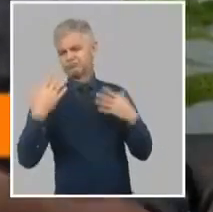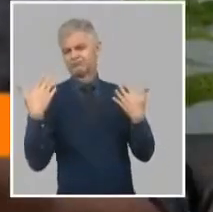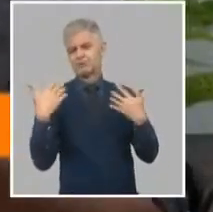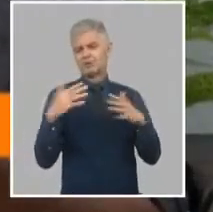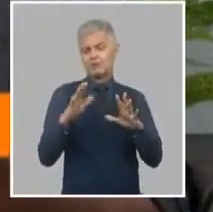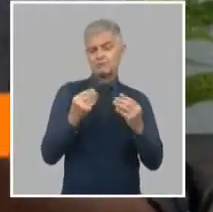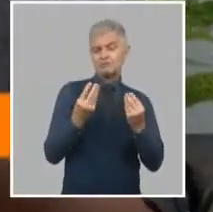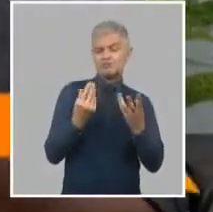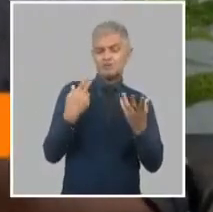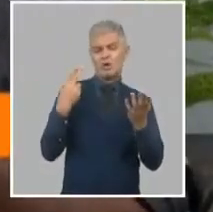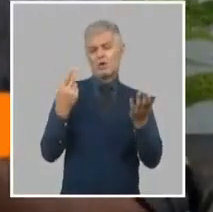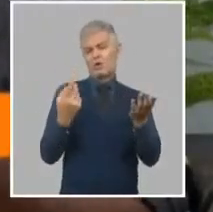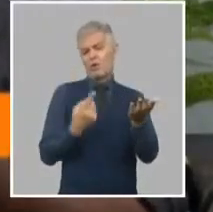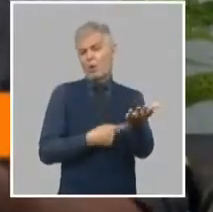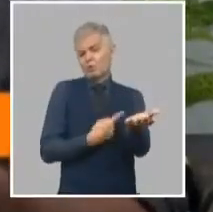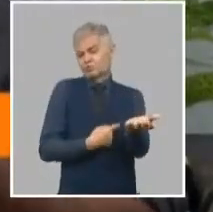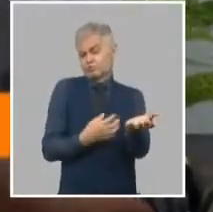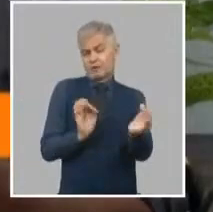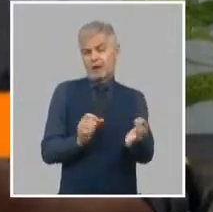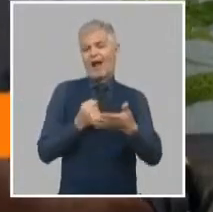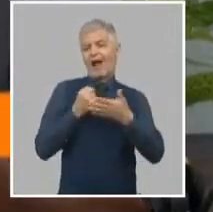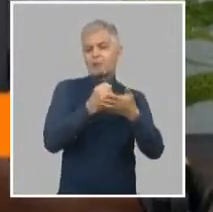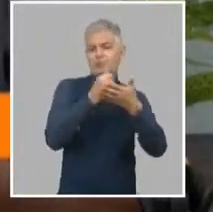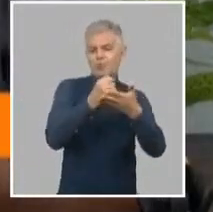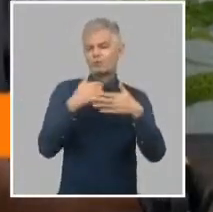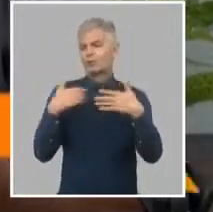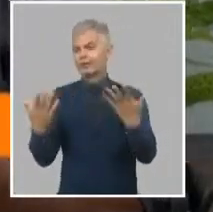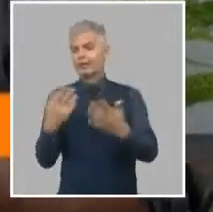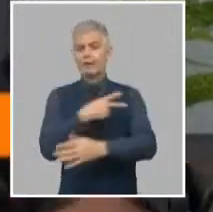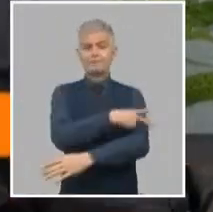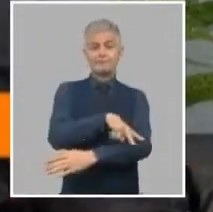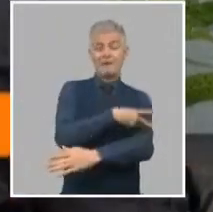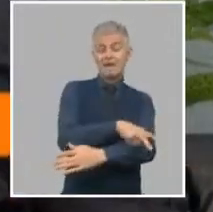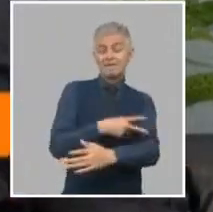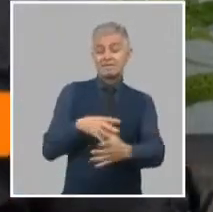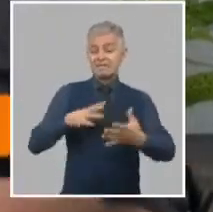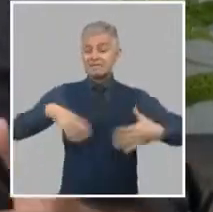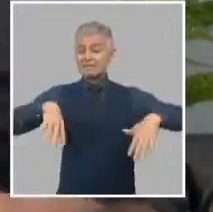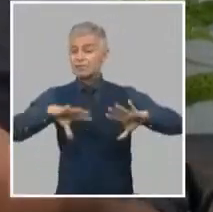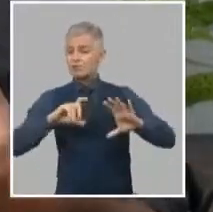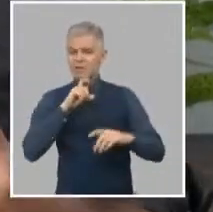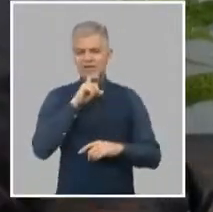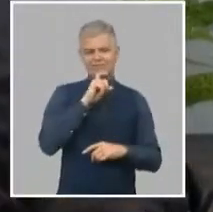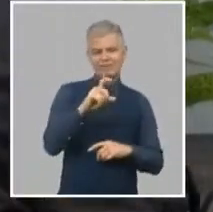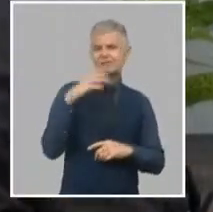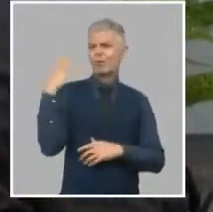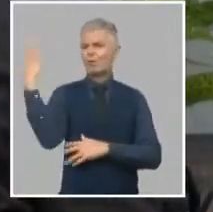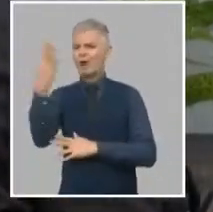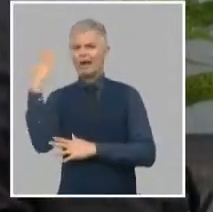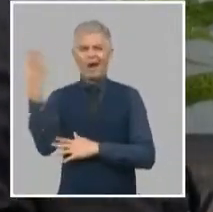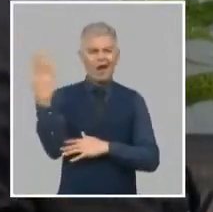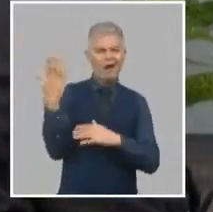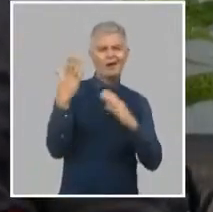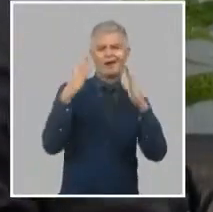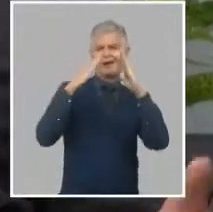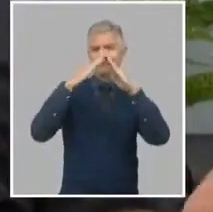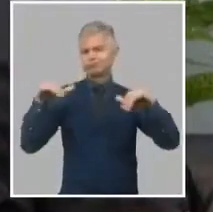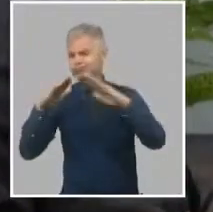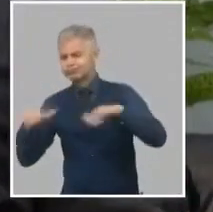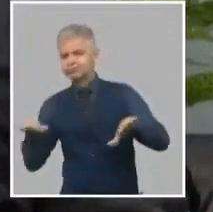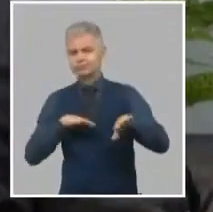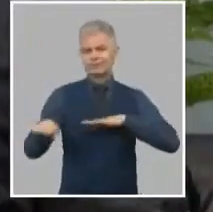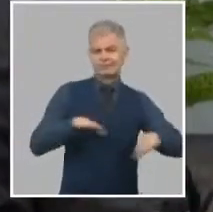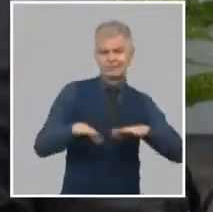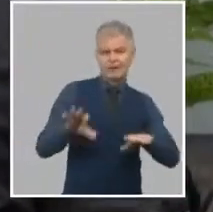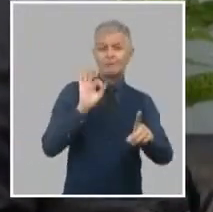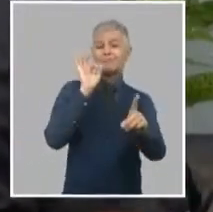larguísima tradición de apoyo a los países en crisis, en momentos de huracanes, de grandes catástrofes, que empieza desde